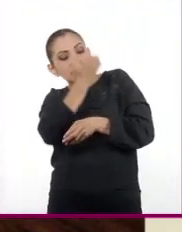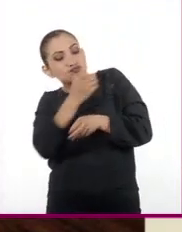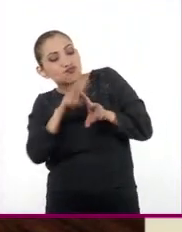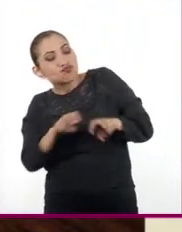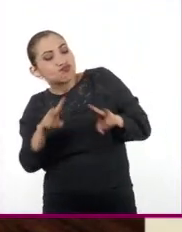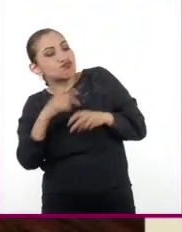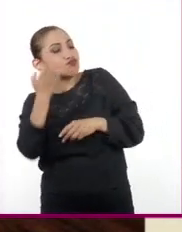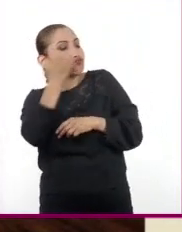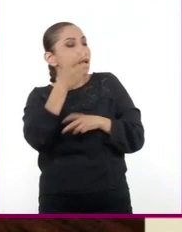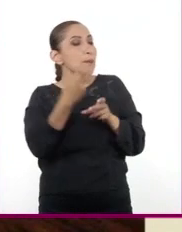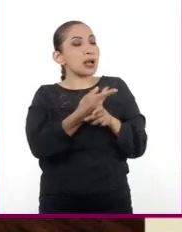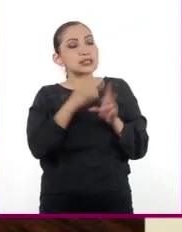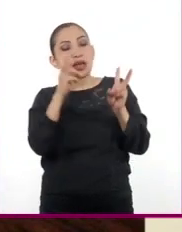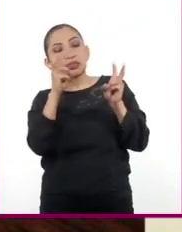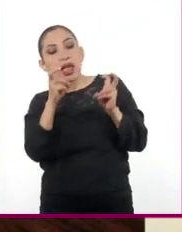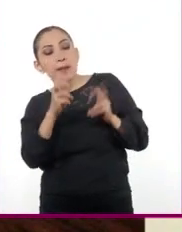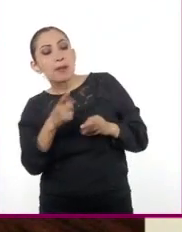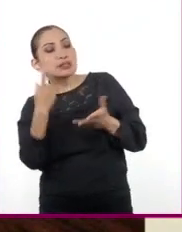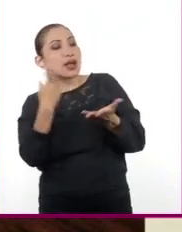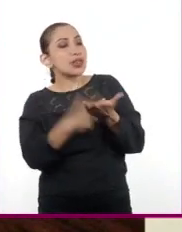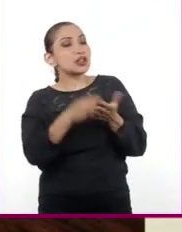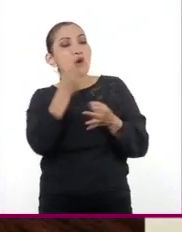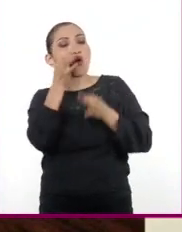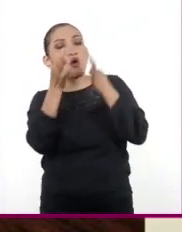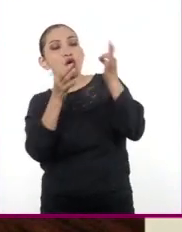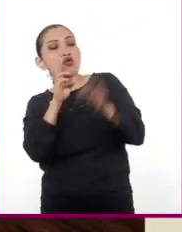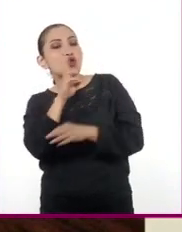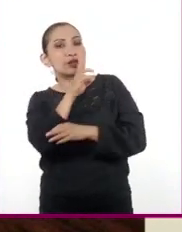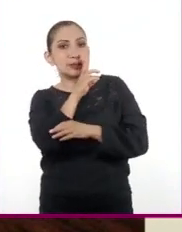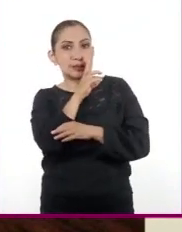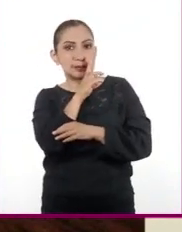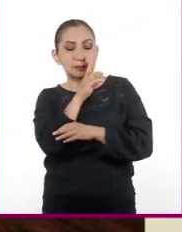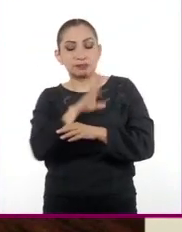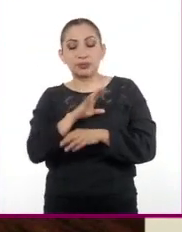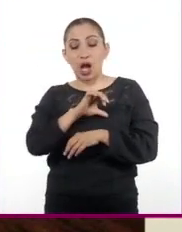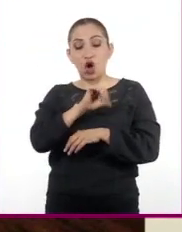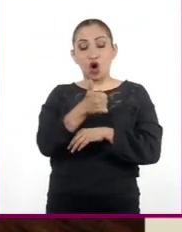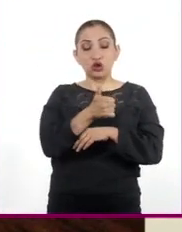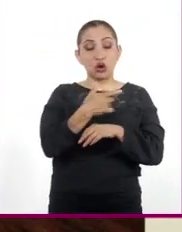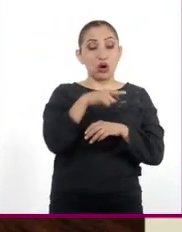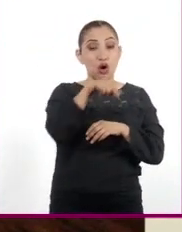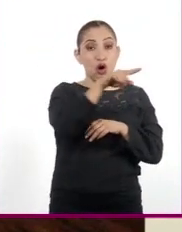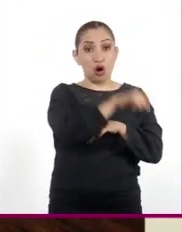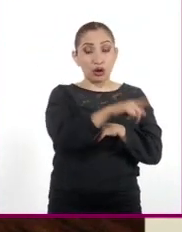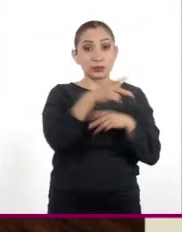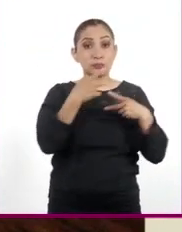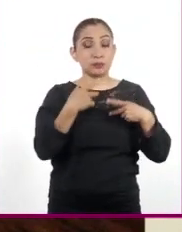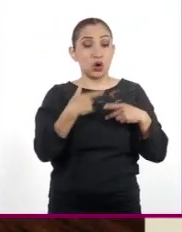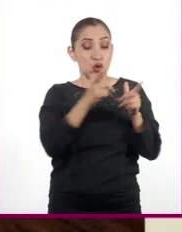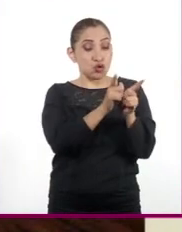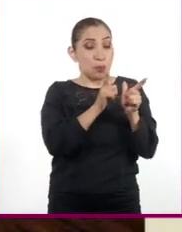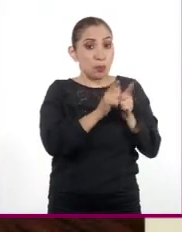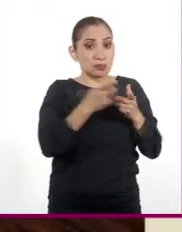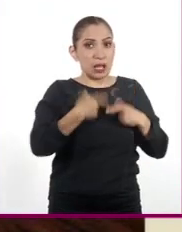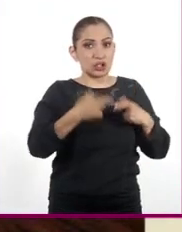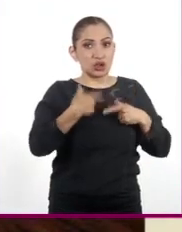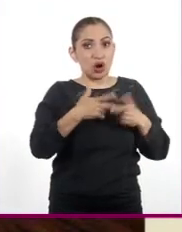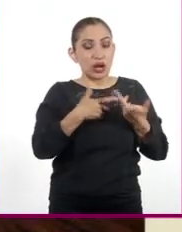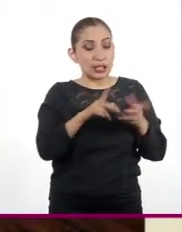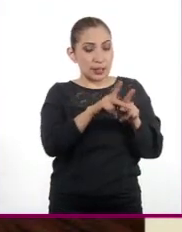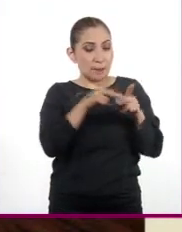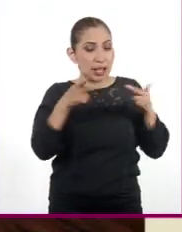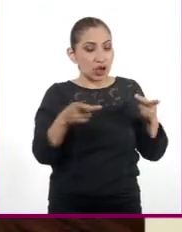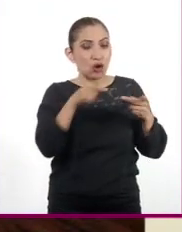la academia los contenidos de los medios de comunicación. Existen medios de comunicación especializados, por ejemplo, en